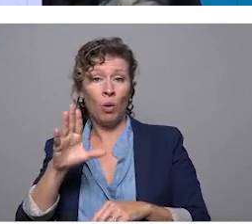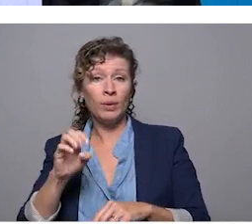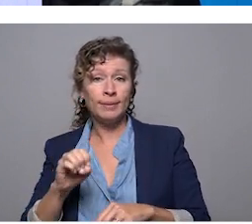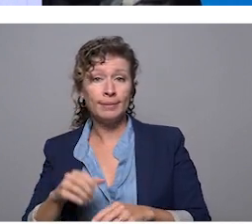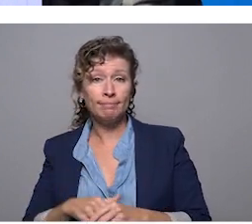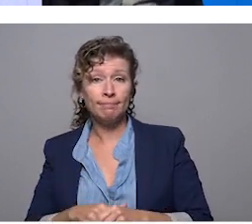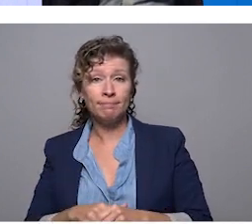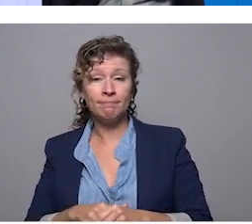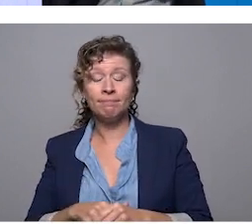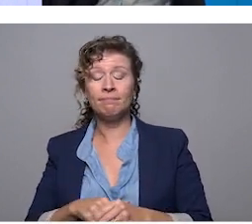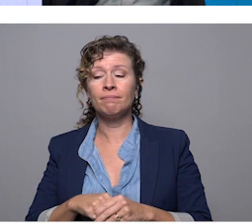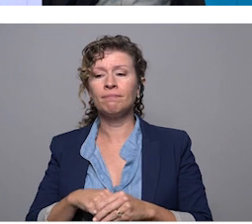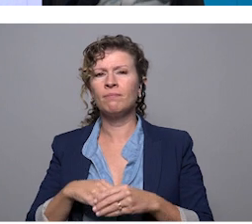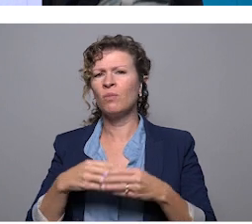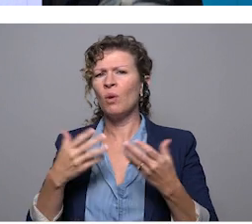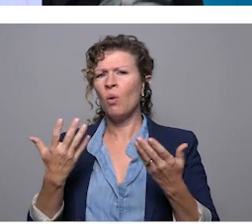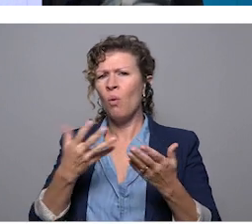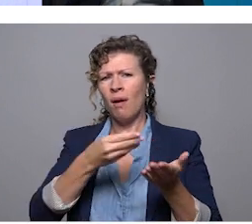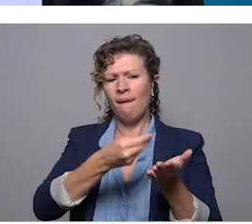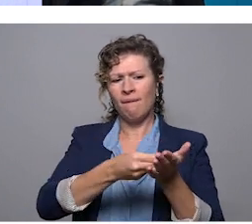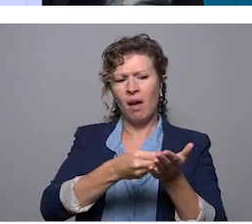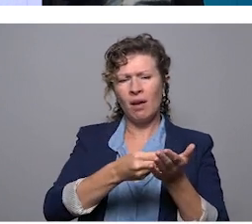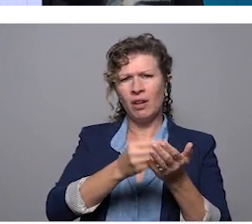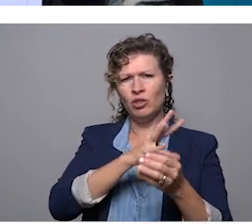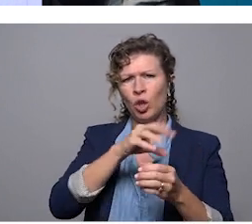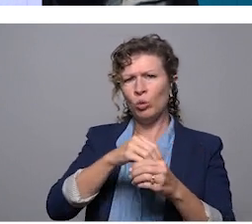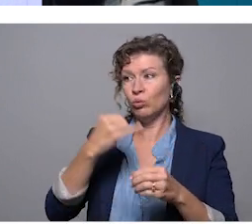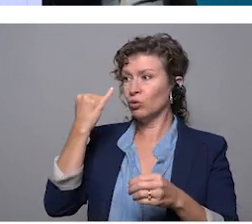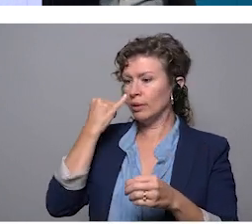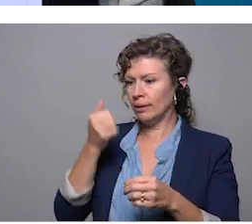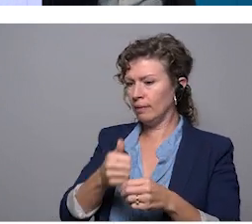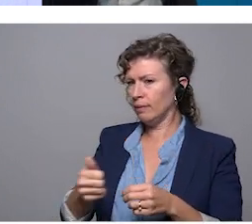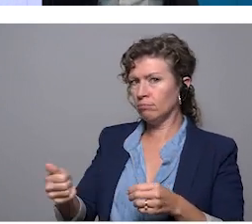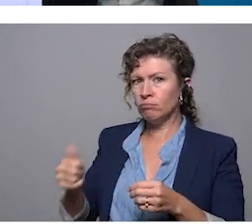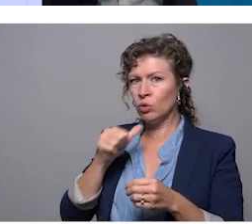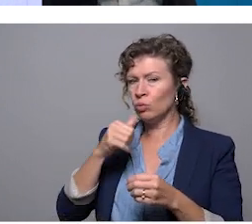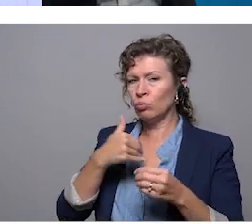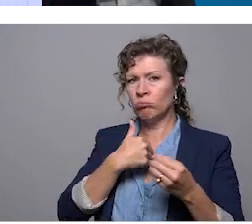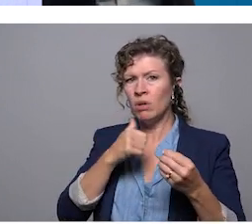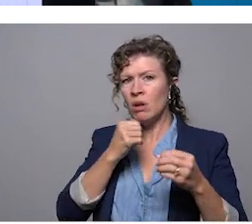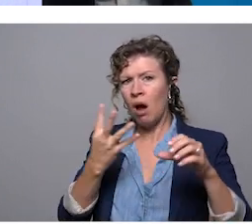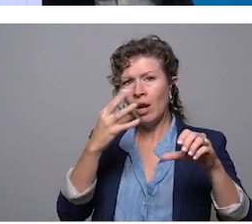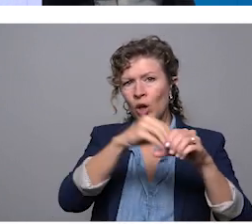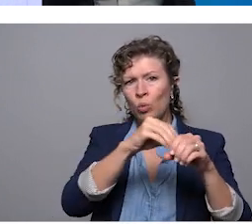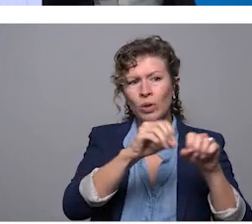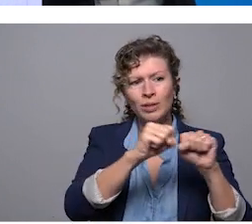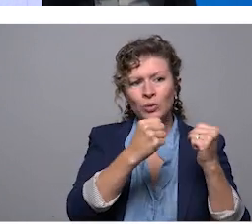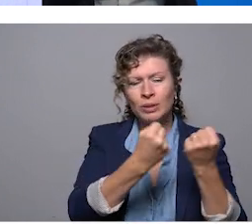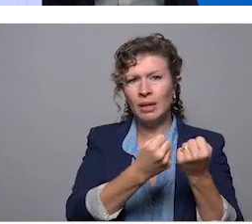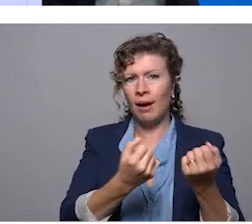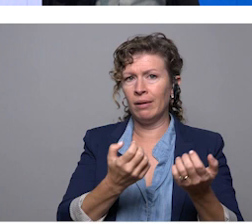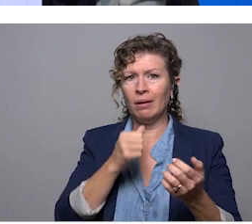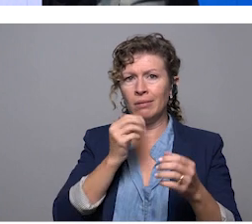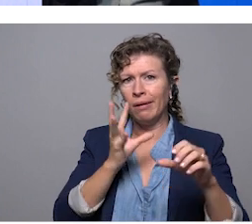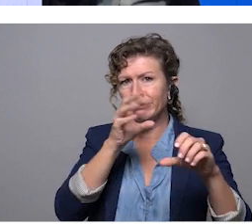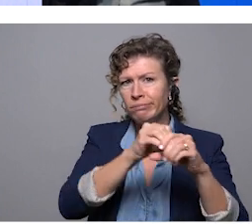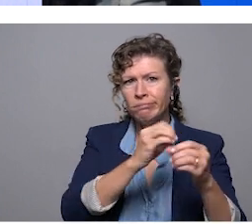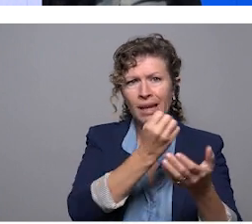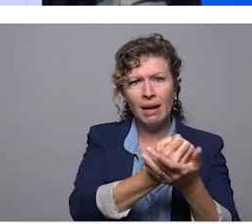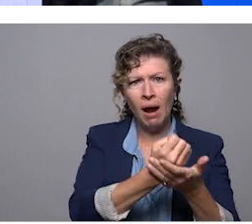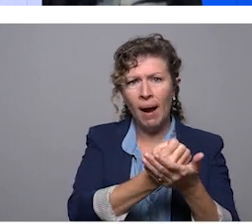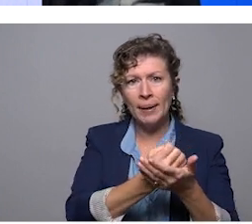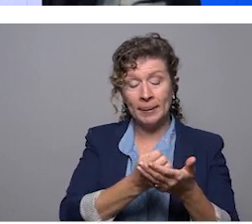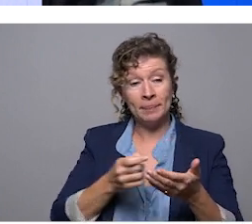tiene inclusión económica y si no hay inclusión social y si los marginados son la Fuente